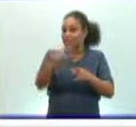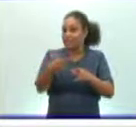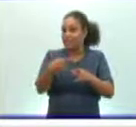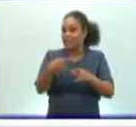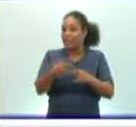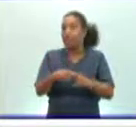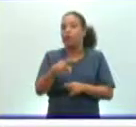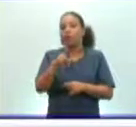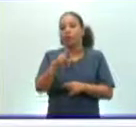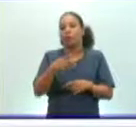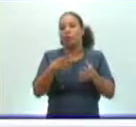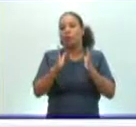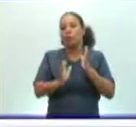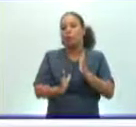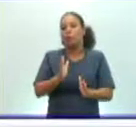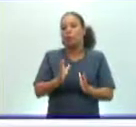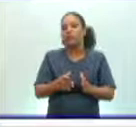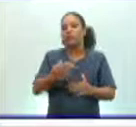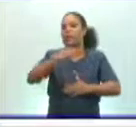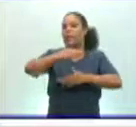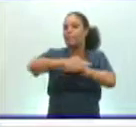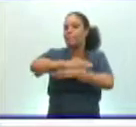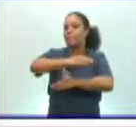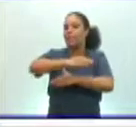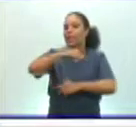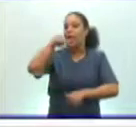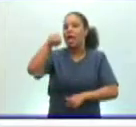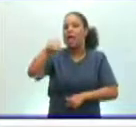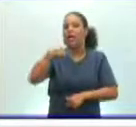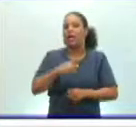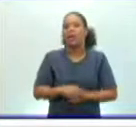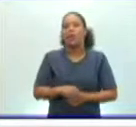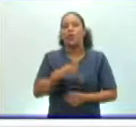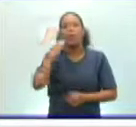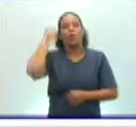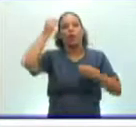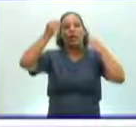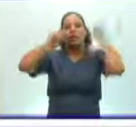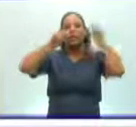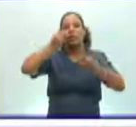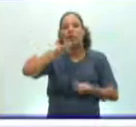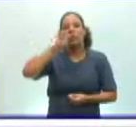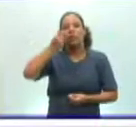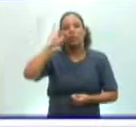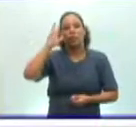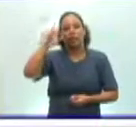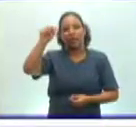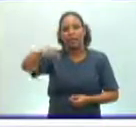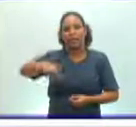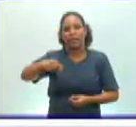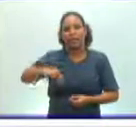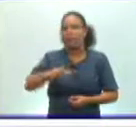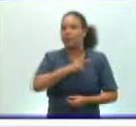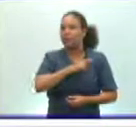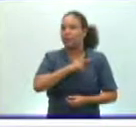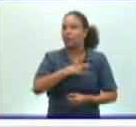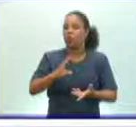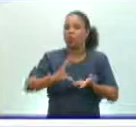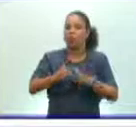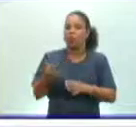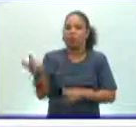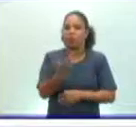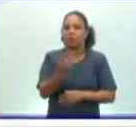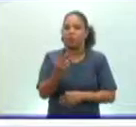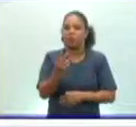a ellos. Entonces vamos a analizar cómo nos puede quedar esta proporción formada por estas dos